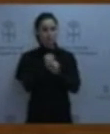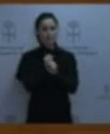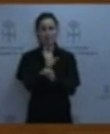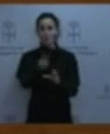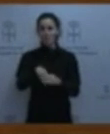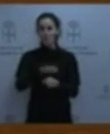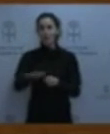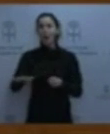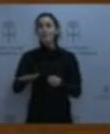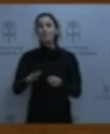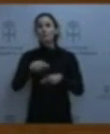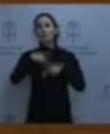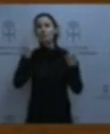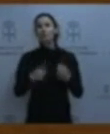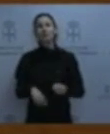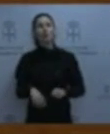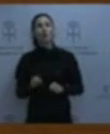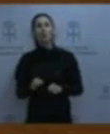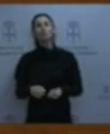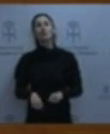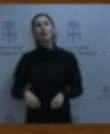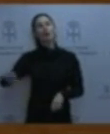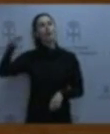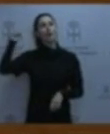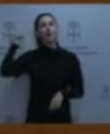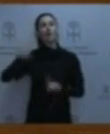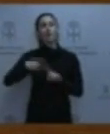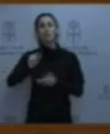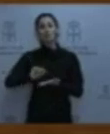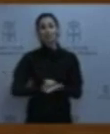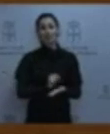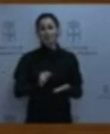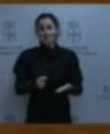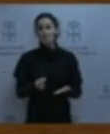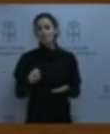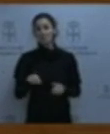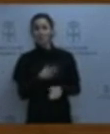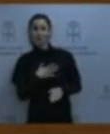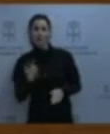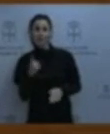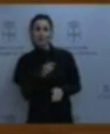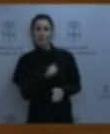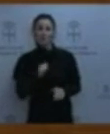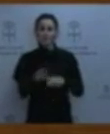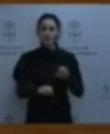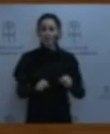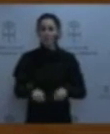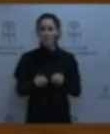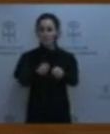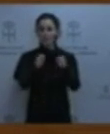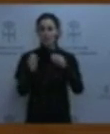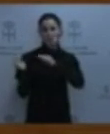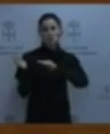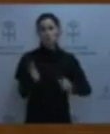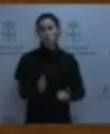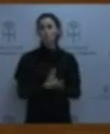levanta el puño con la izquierda y con la derecha firma contratos, precariza, privatiza y destruye empleo público. Todo desde